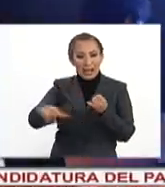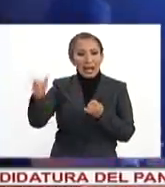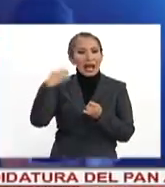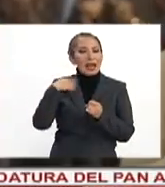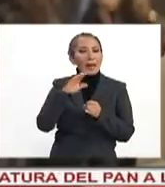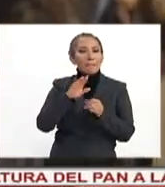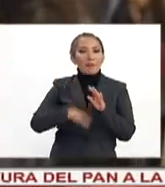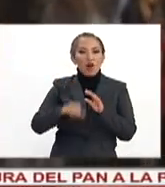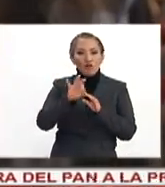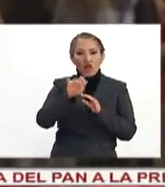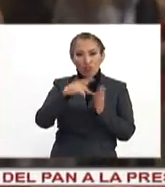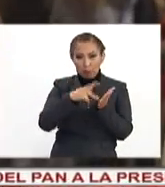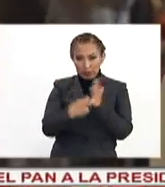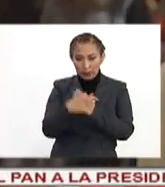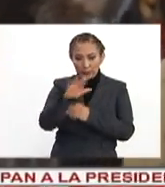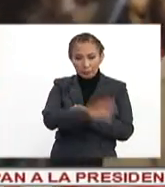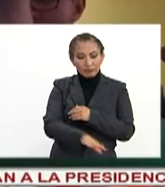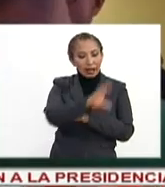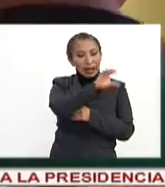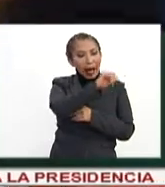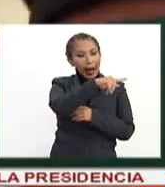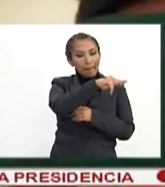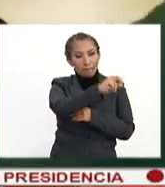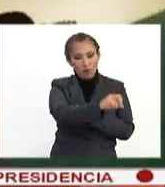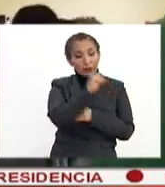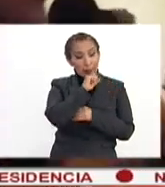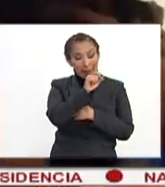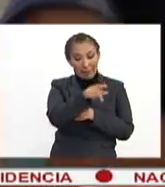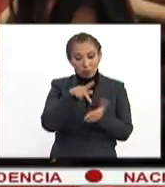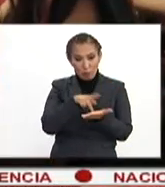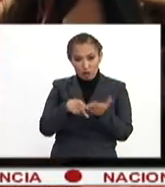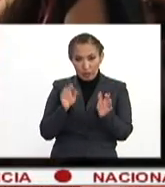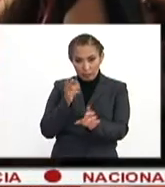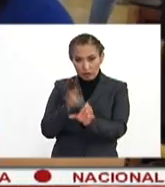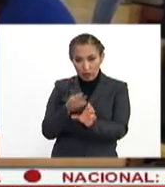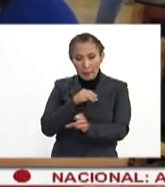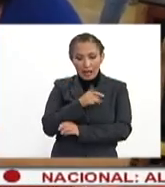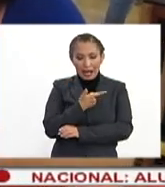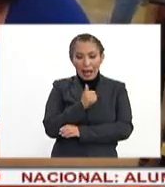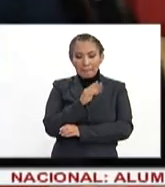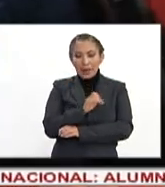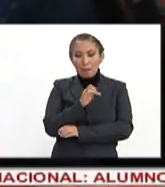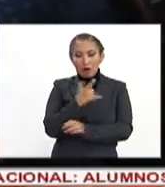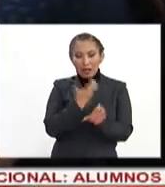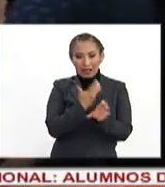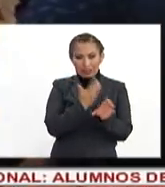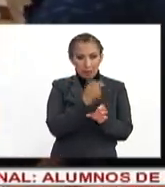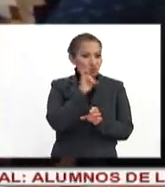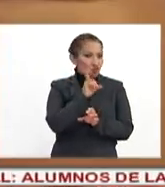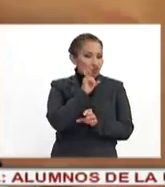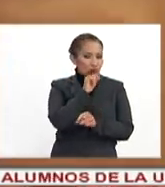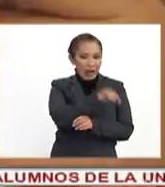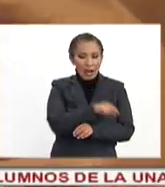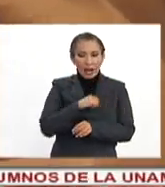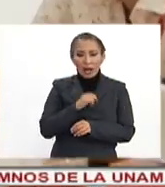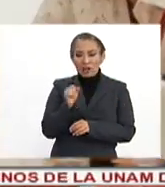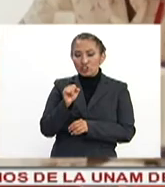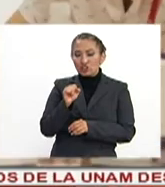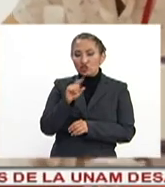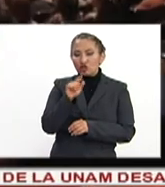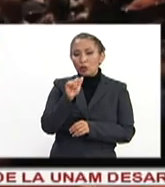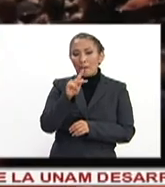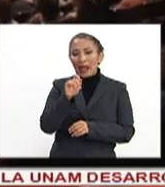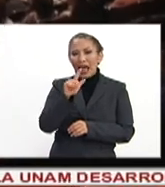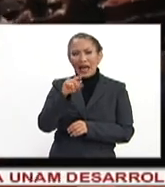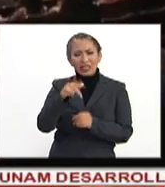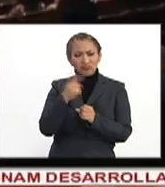Bajo Fondo, Campo, que también hacía parte de este proyecto, Gaby Moreno de Estados Unidos, Edson Belandia. Bueno, son como